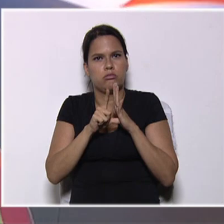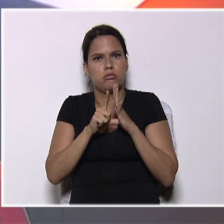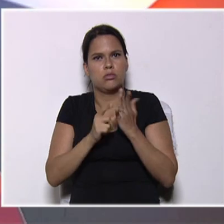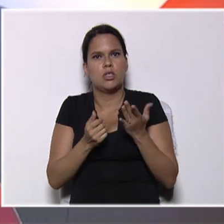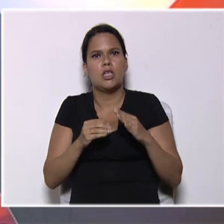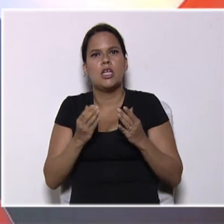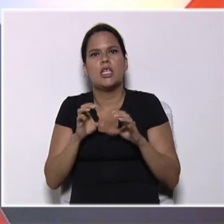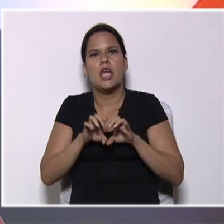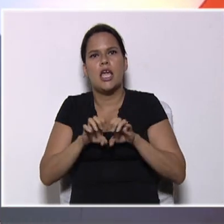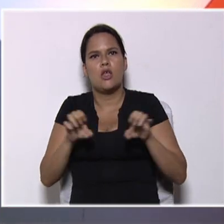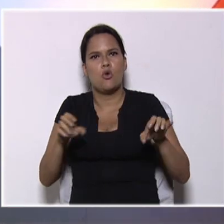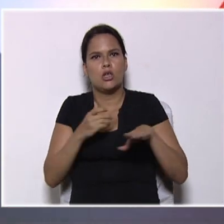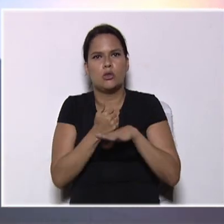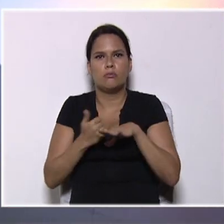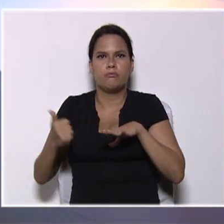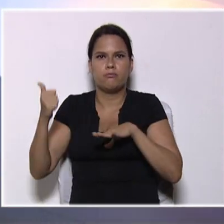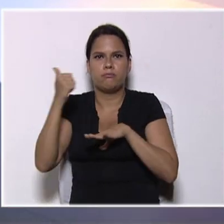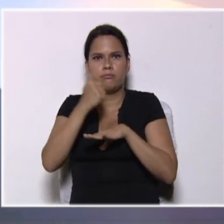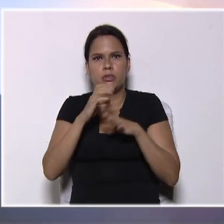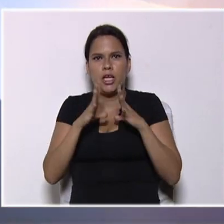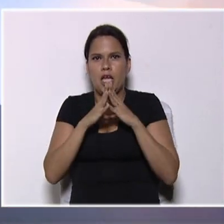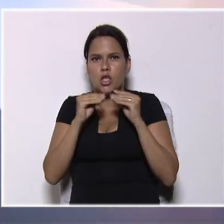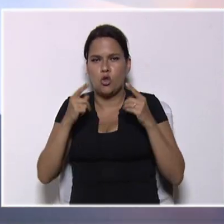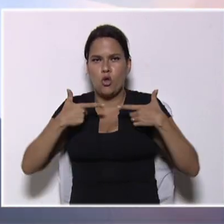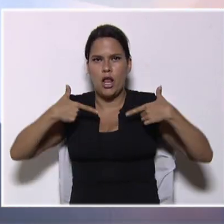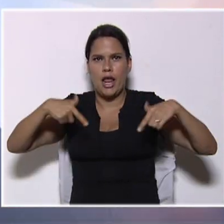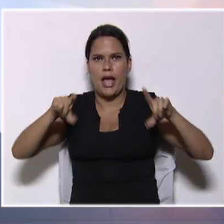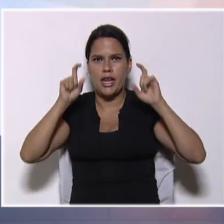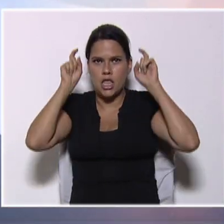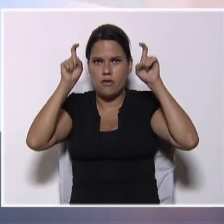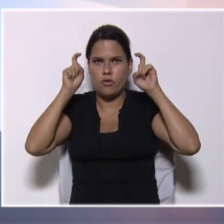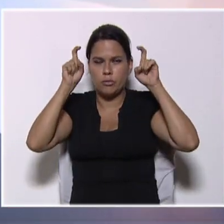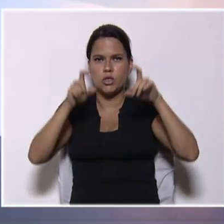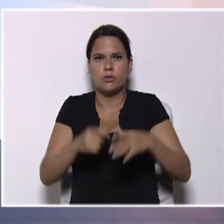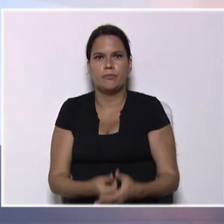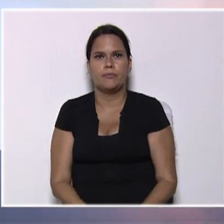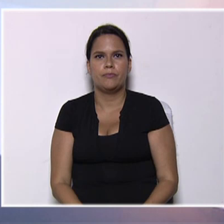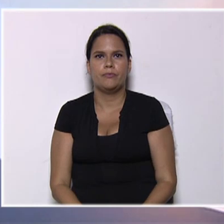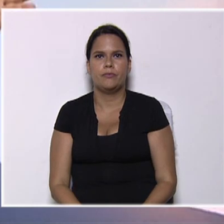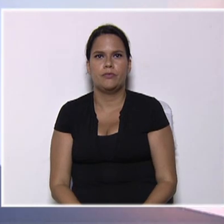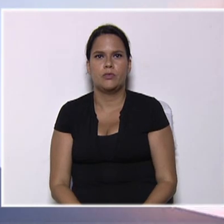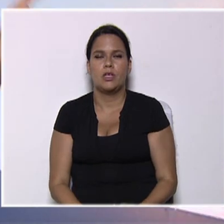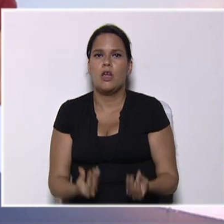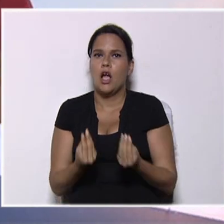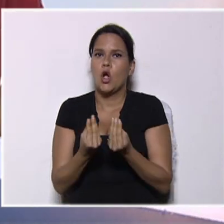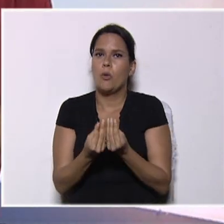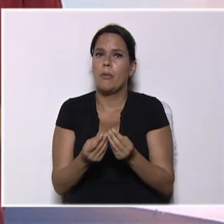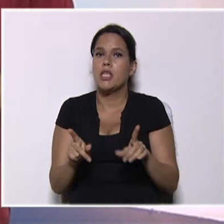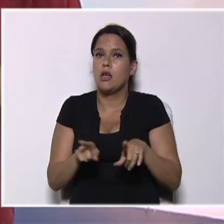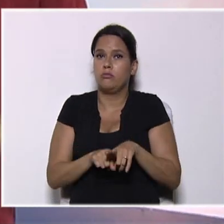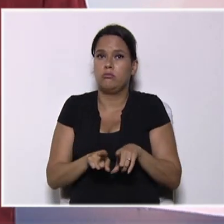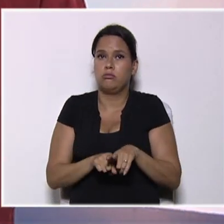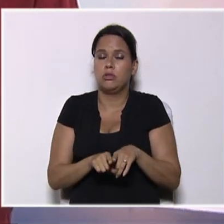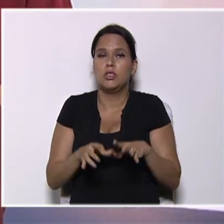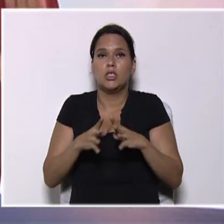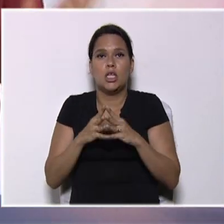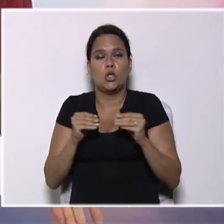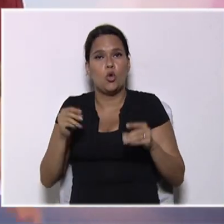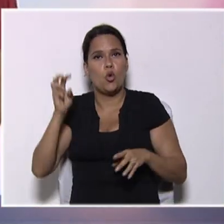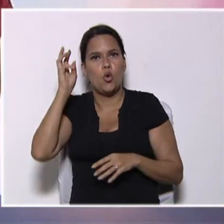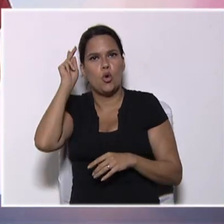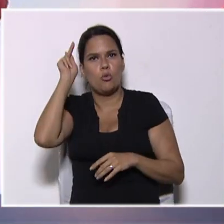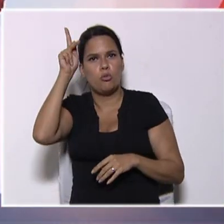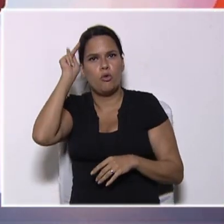la modalidad de educación para adultos en todas las áreas de formación. acompañado, por supuesto, de todos los